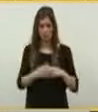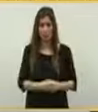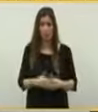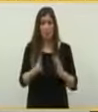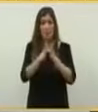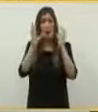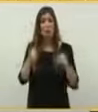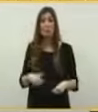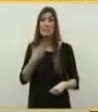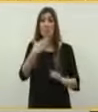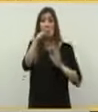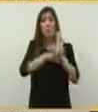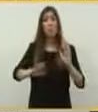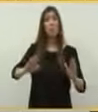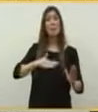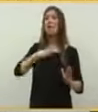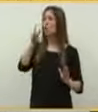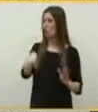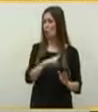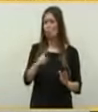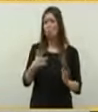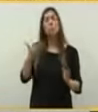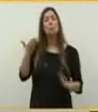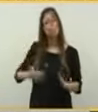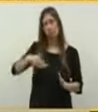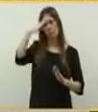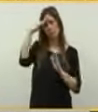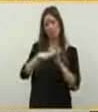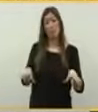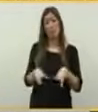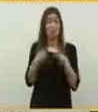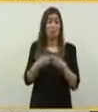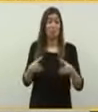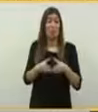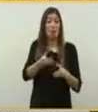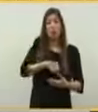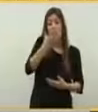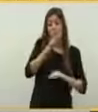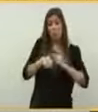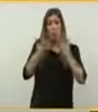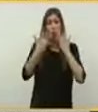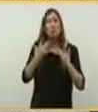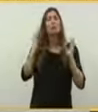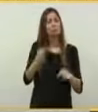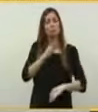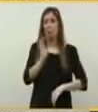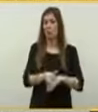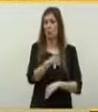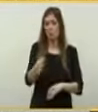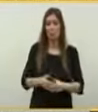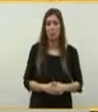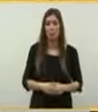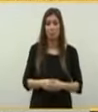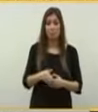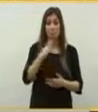programa, pero es coherente con los principios que defiende el socialismo democrático. Hoy, muchos de ustedes, de los